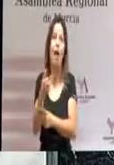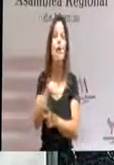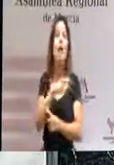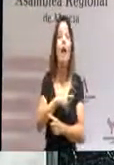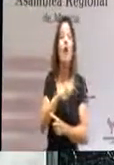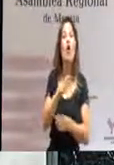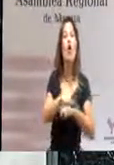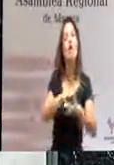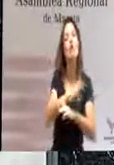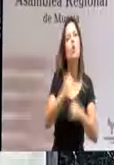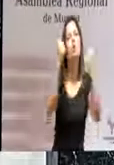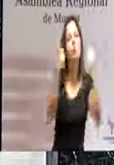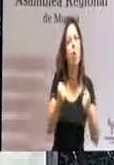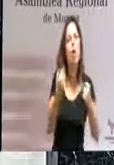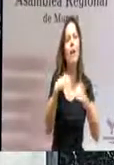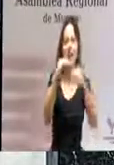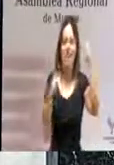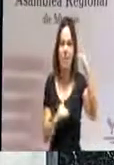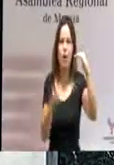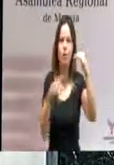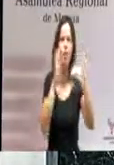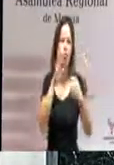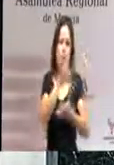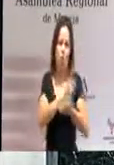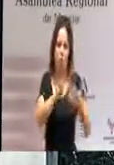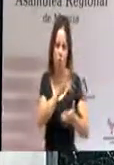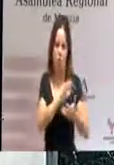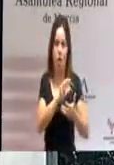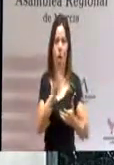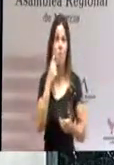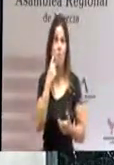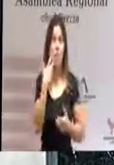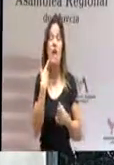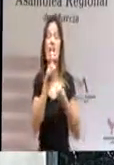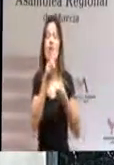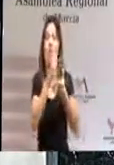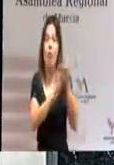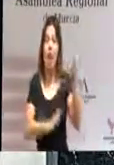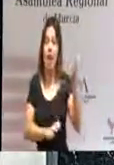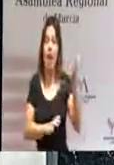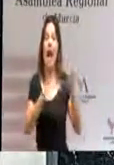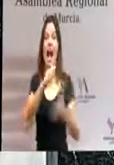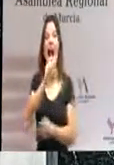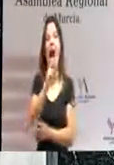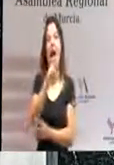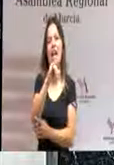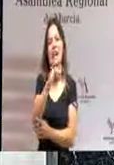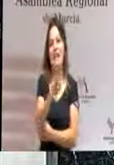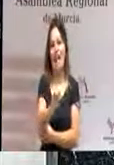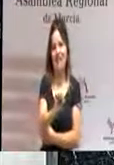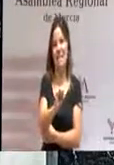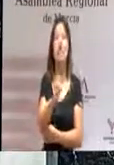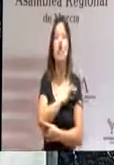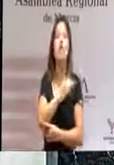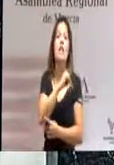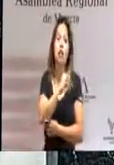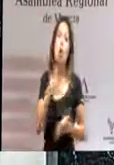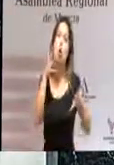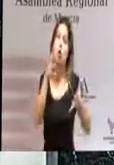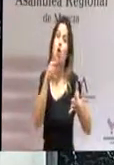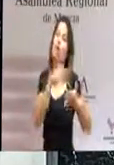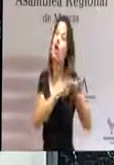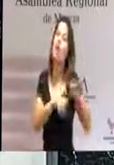gobierno ha consolidado la desigualdad y la corrupción. Fíjese el informe de Cáritas, señor Sánchez. Le recomiendo este informe como lectura